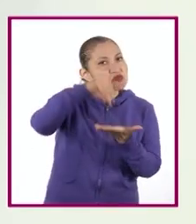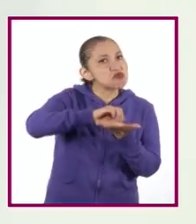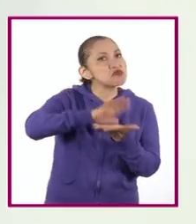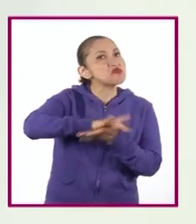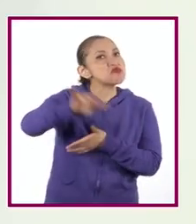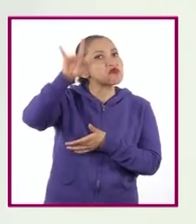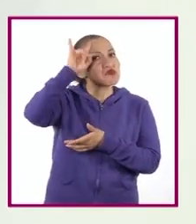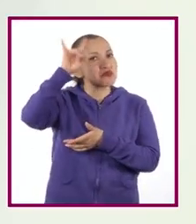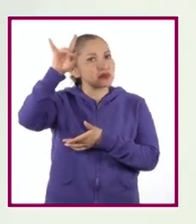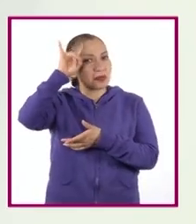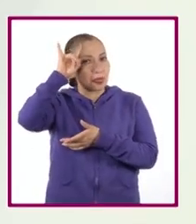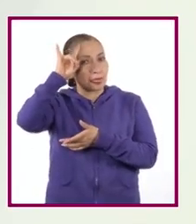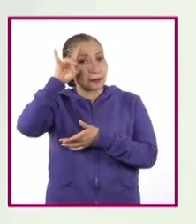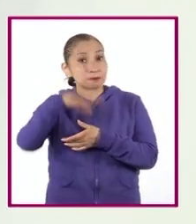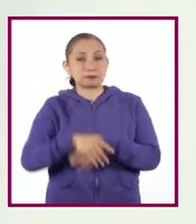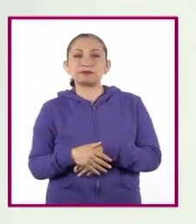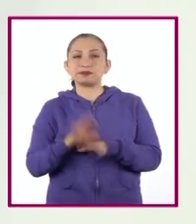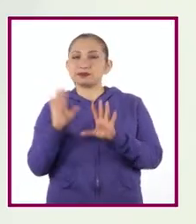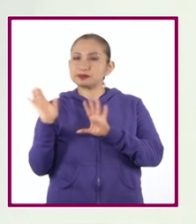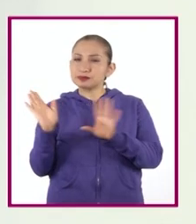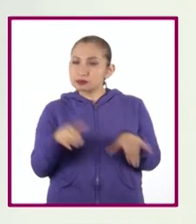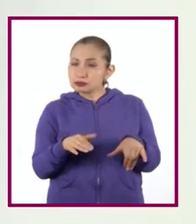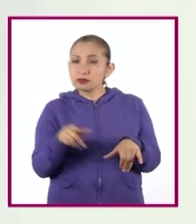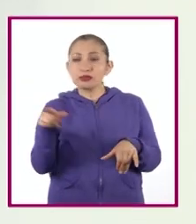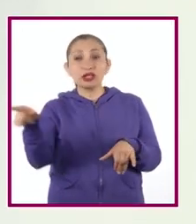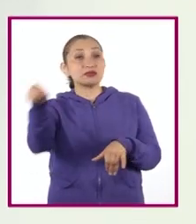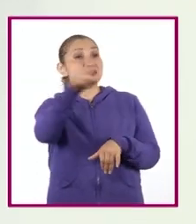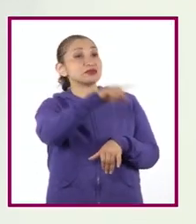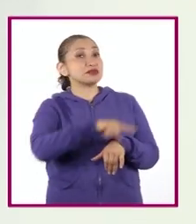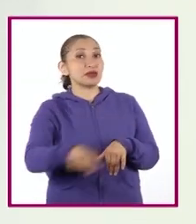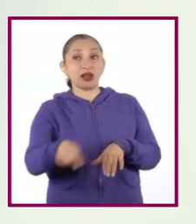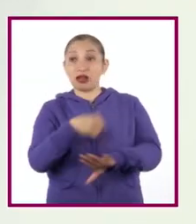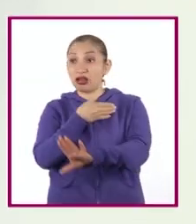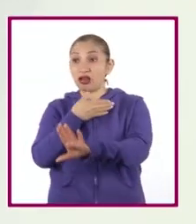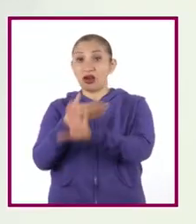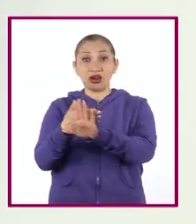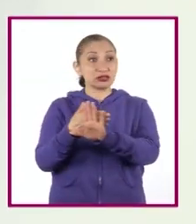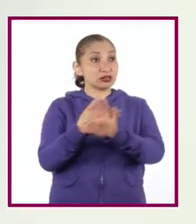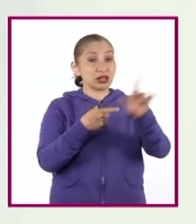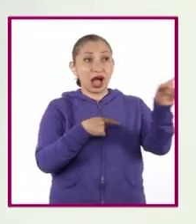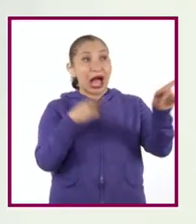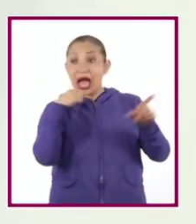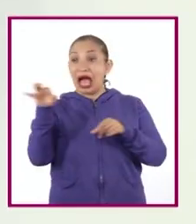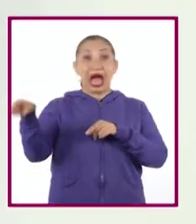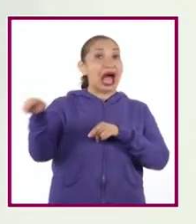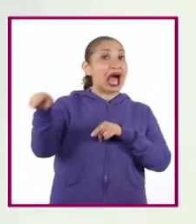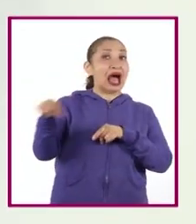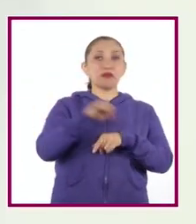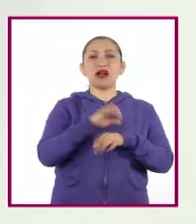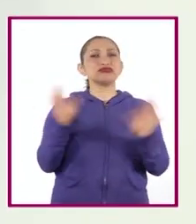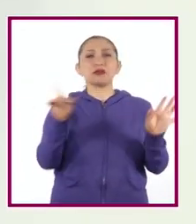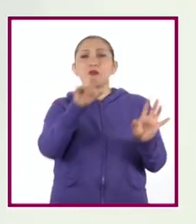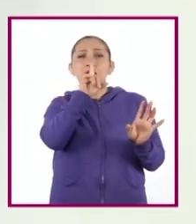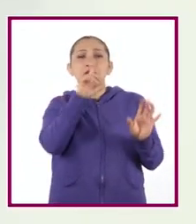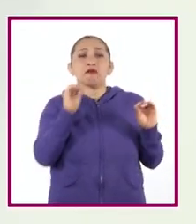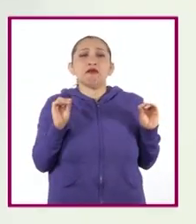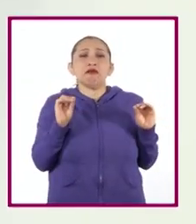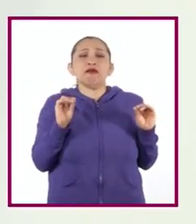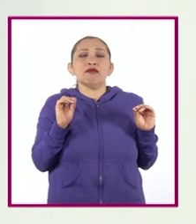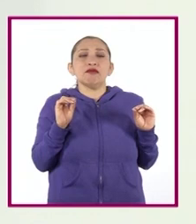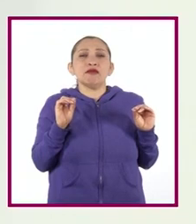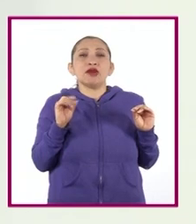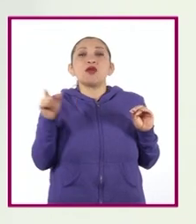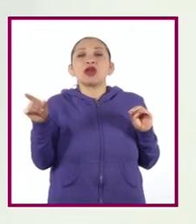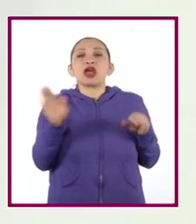diablo. A pesar de esto, nadie la acusó ante la iglesia, pues todos tenían